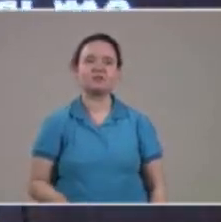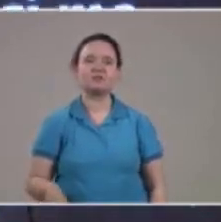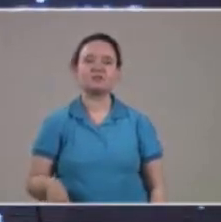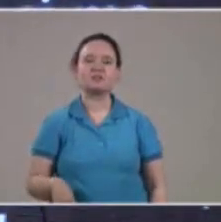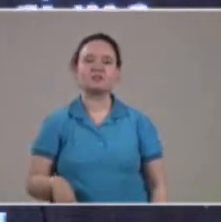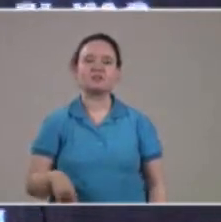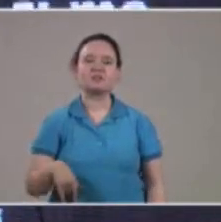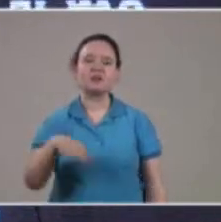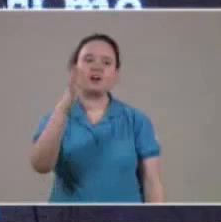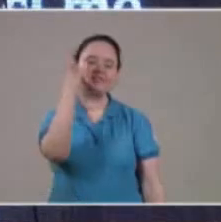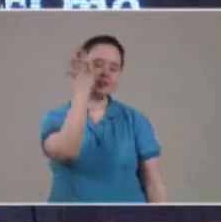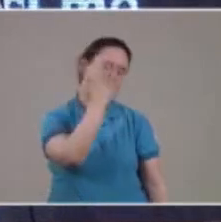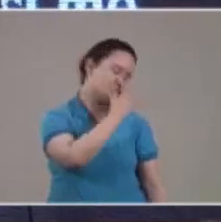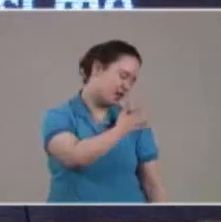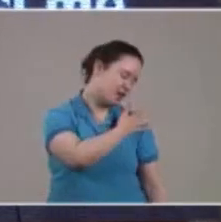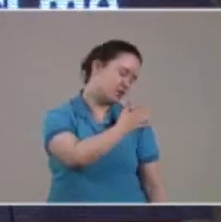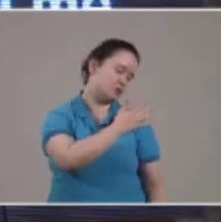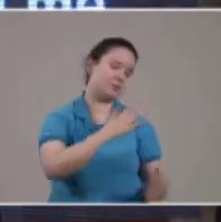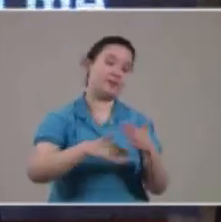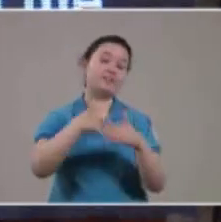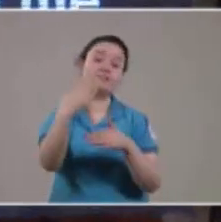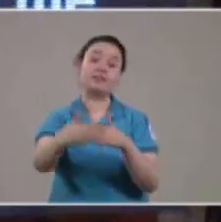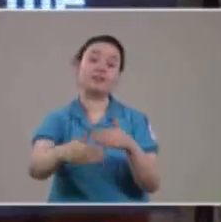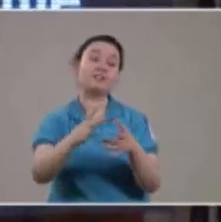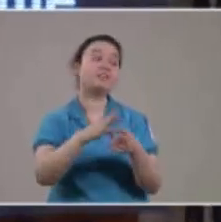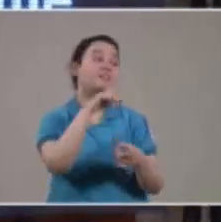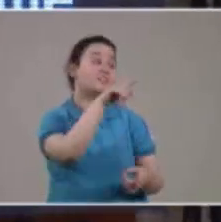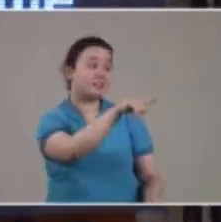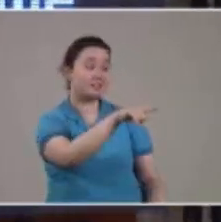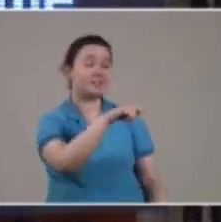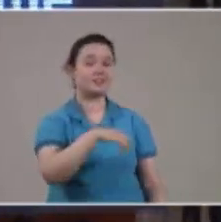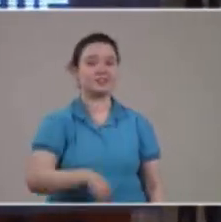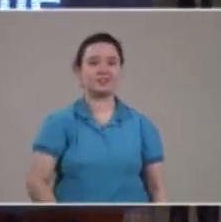Envileciéndome así a tus ojos.